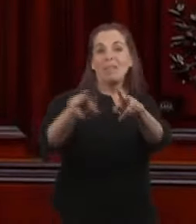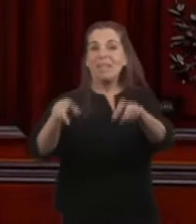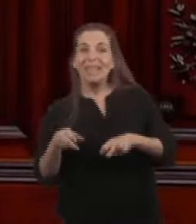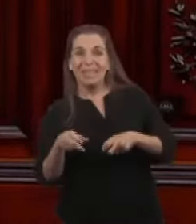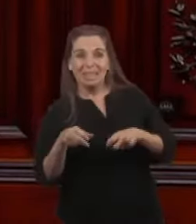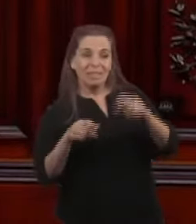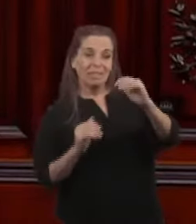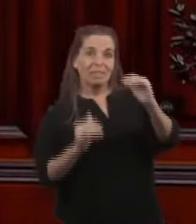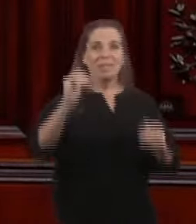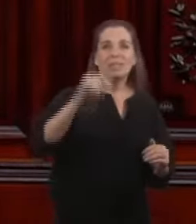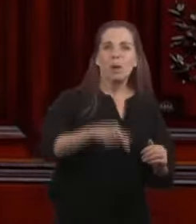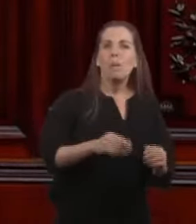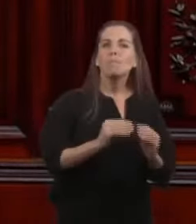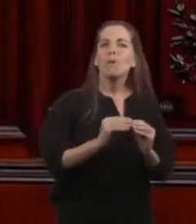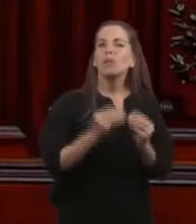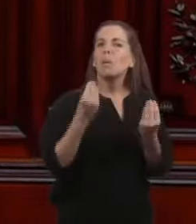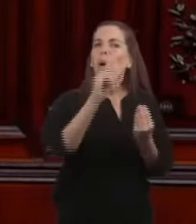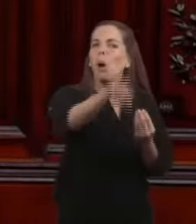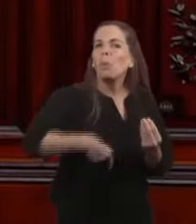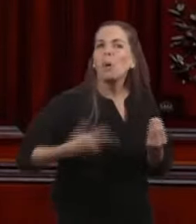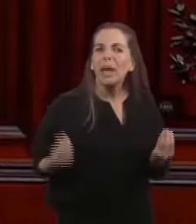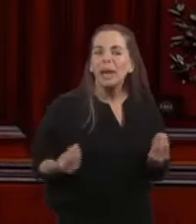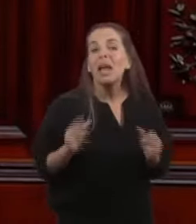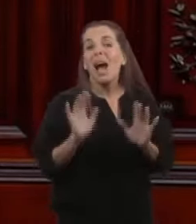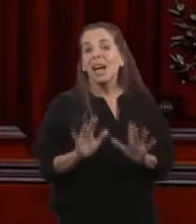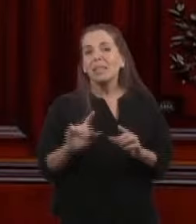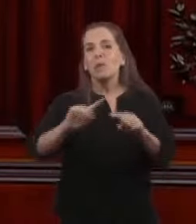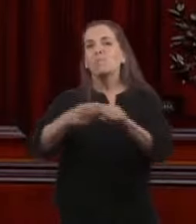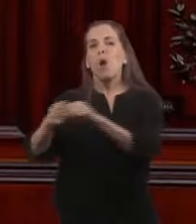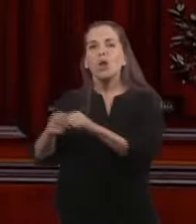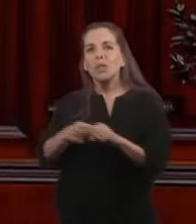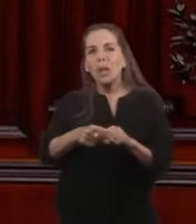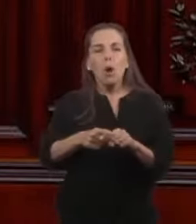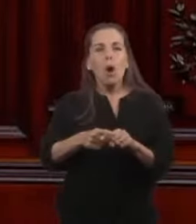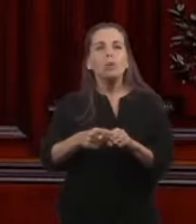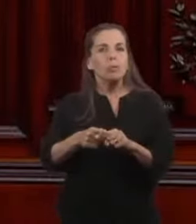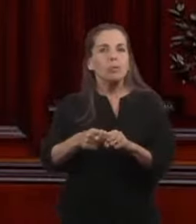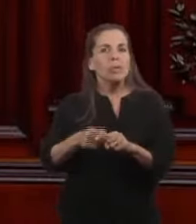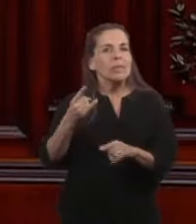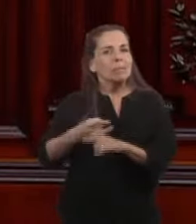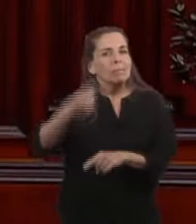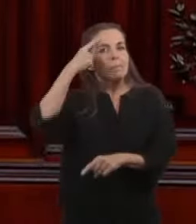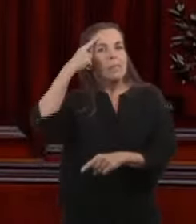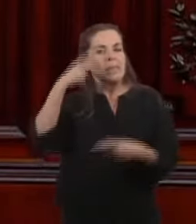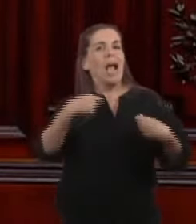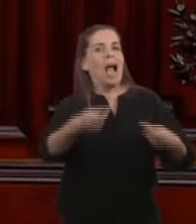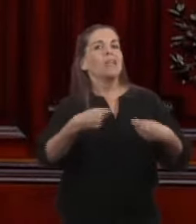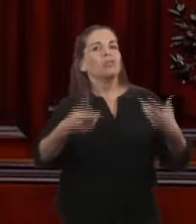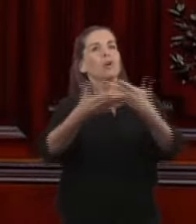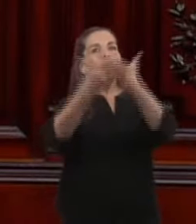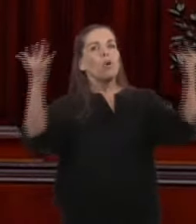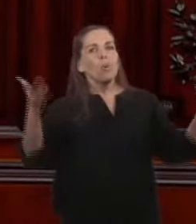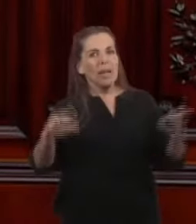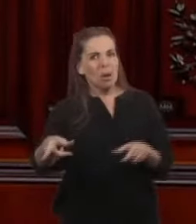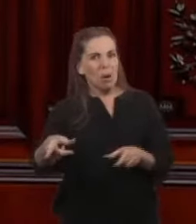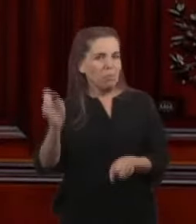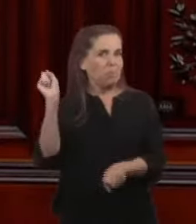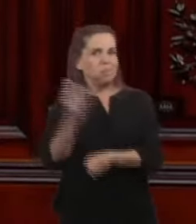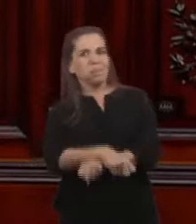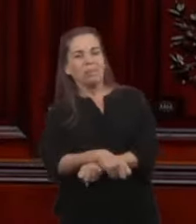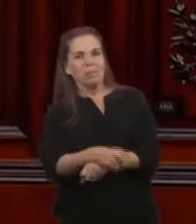hay déficit la compulsión inagotable de los políticos por el gasto público que no conoce restricción presupuestaria